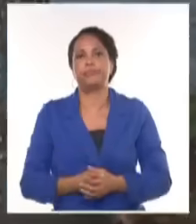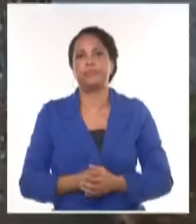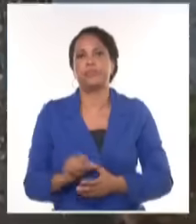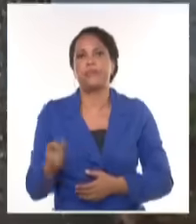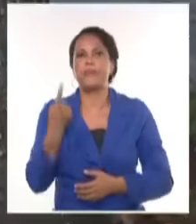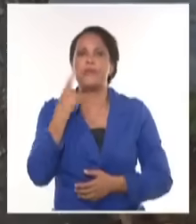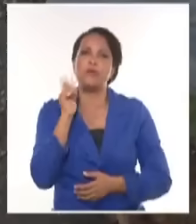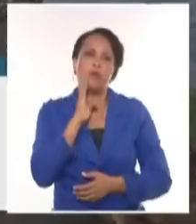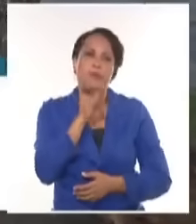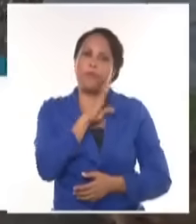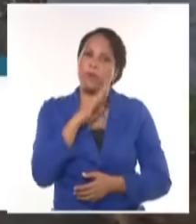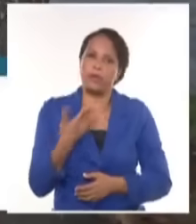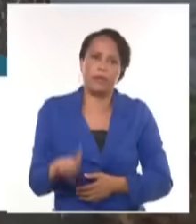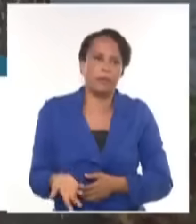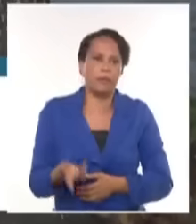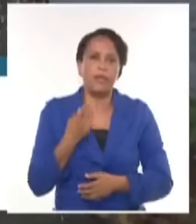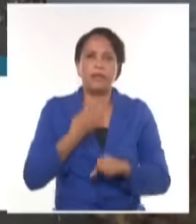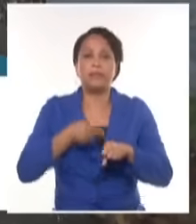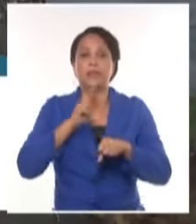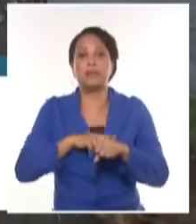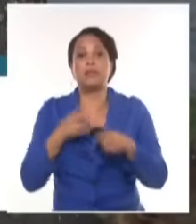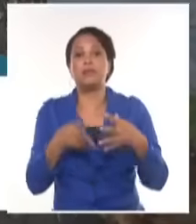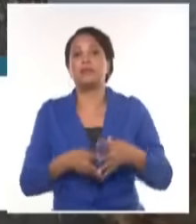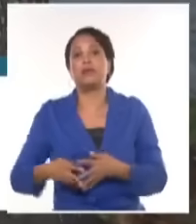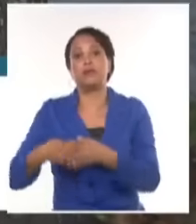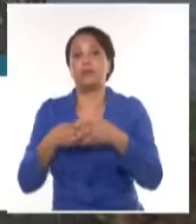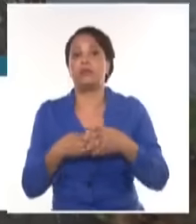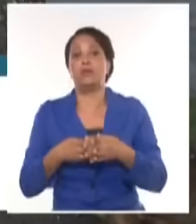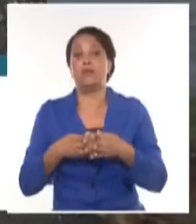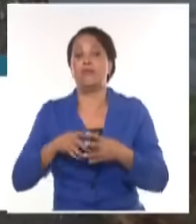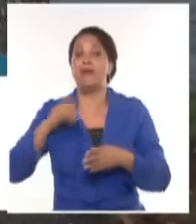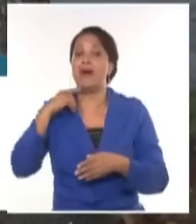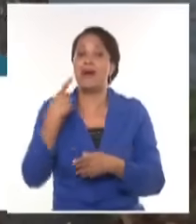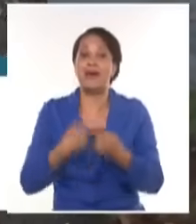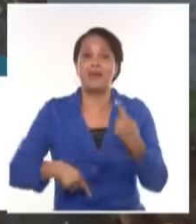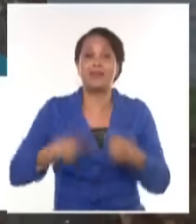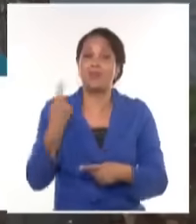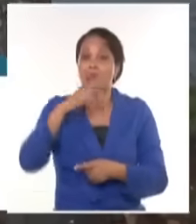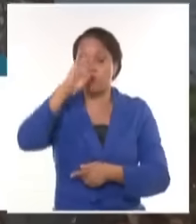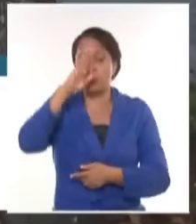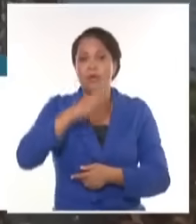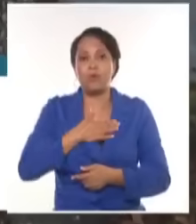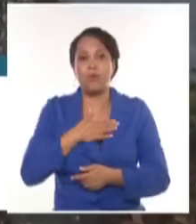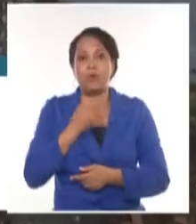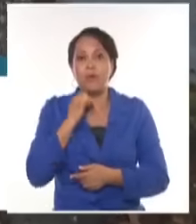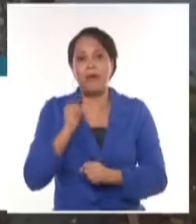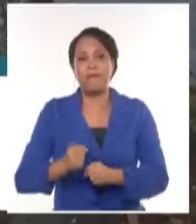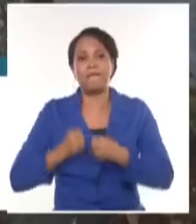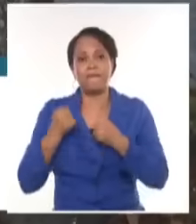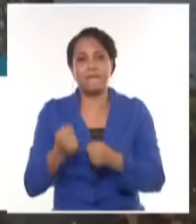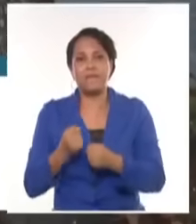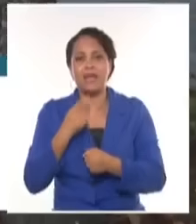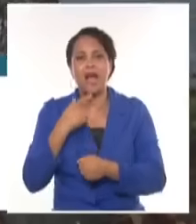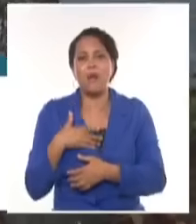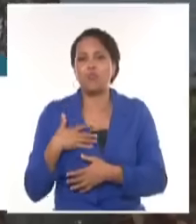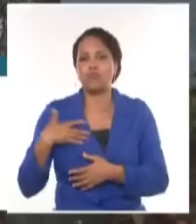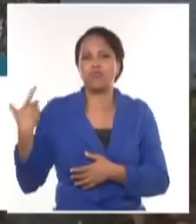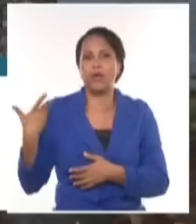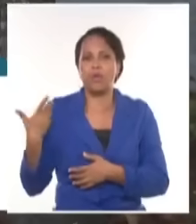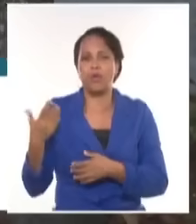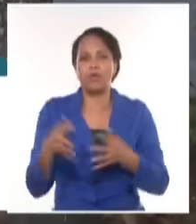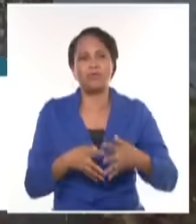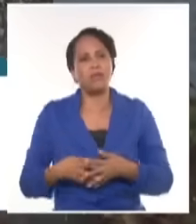hipócrita, es un representante del país más terrorista y más guerrerista y más prepotente y más abusador